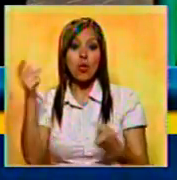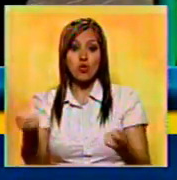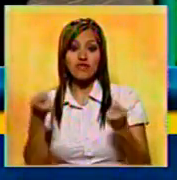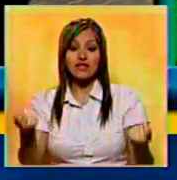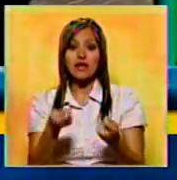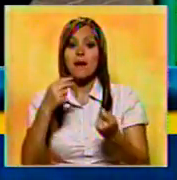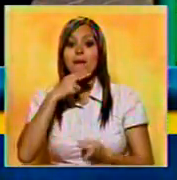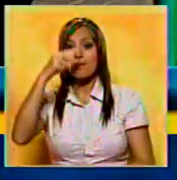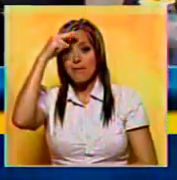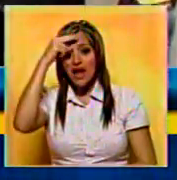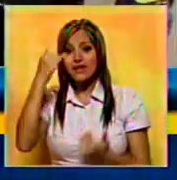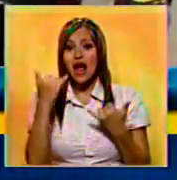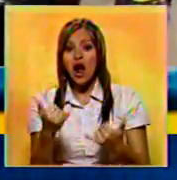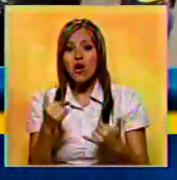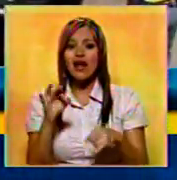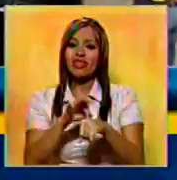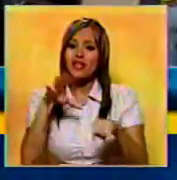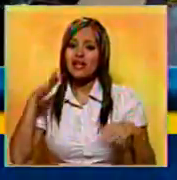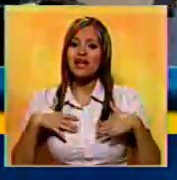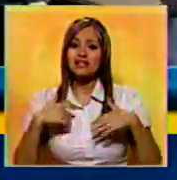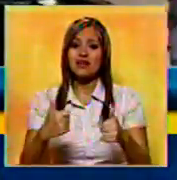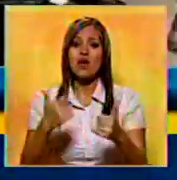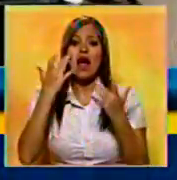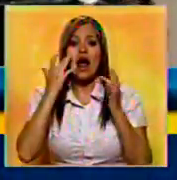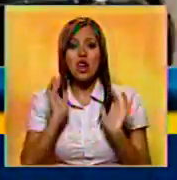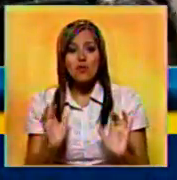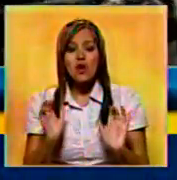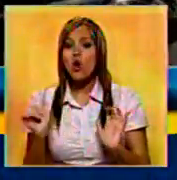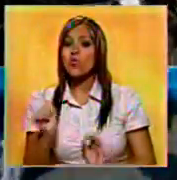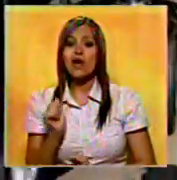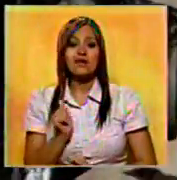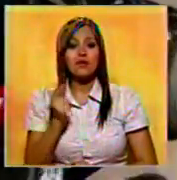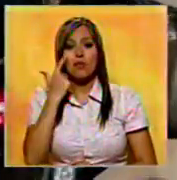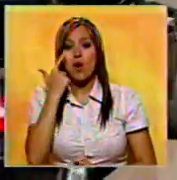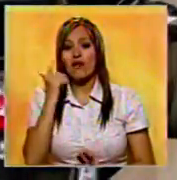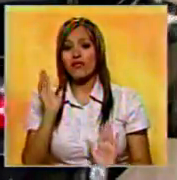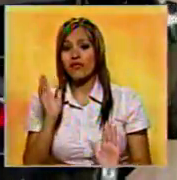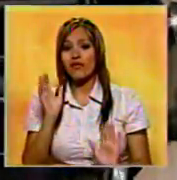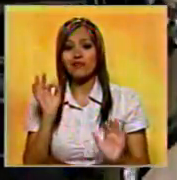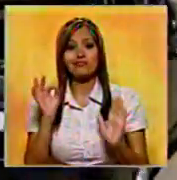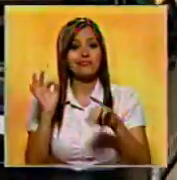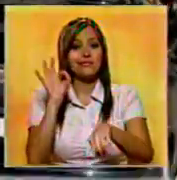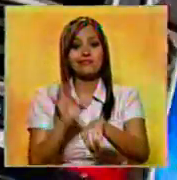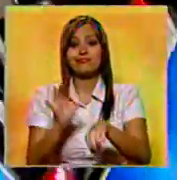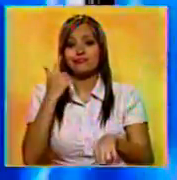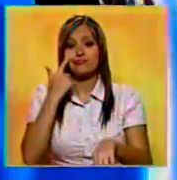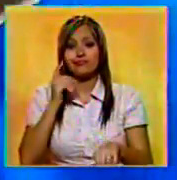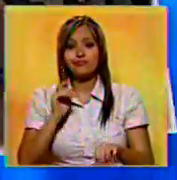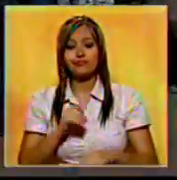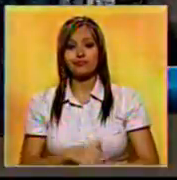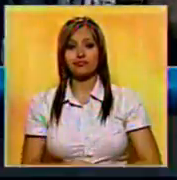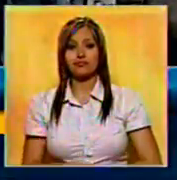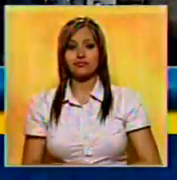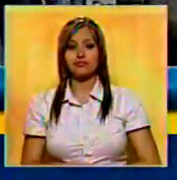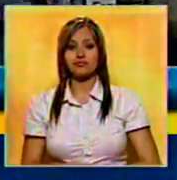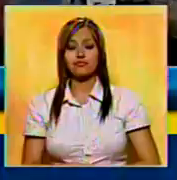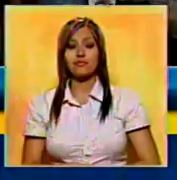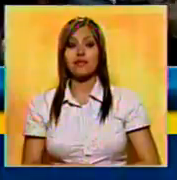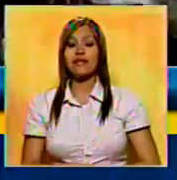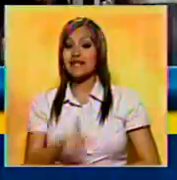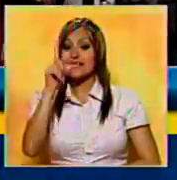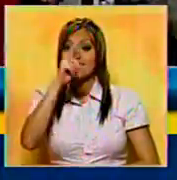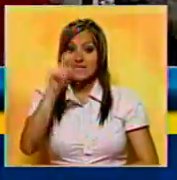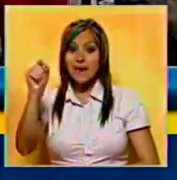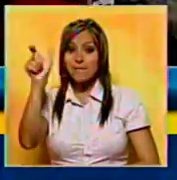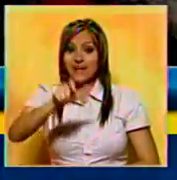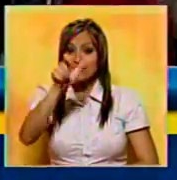que su padre estaba en una situación muy crítica y que podría pasar cualquier cosa de forma inminente. Y cientos de